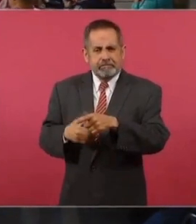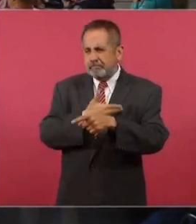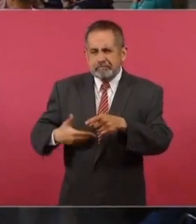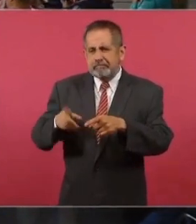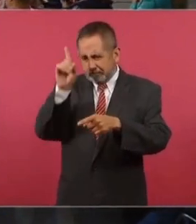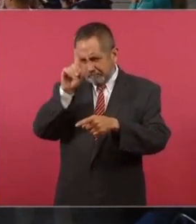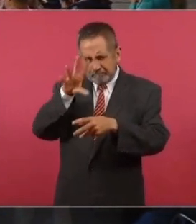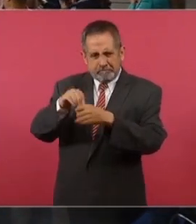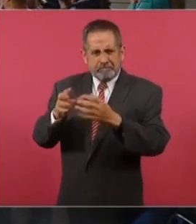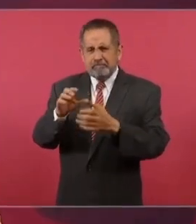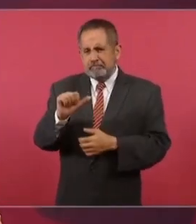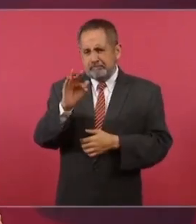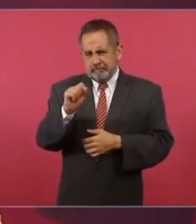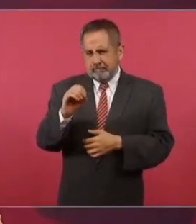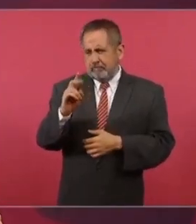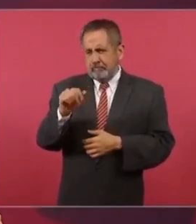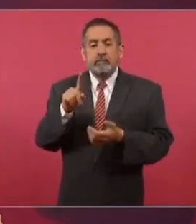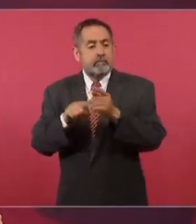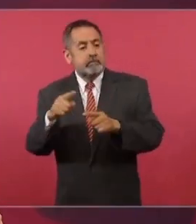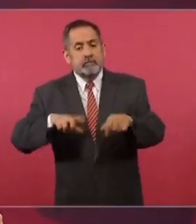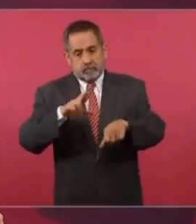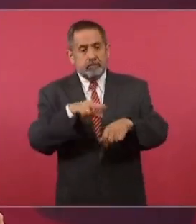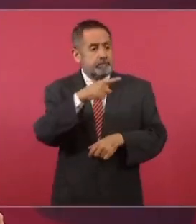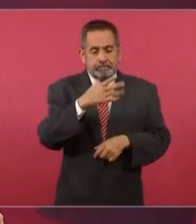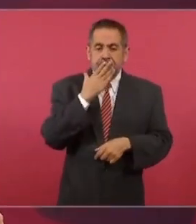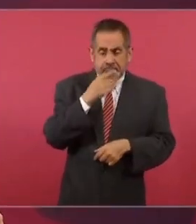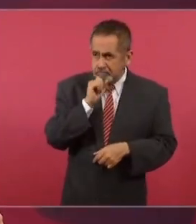presidente del Consejo, Alfonso Durazo, que al mismo tiempo es gobernador de Sonora,